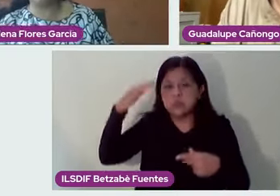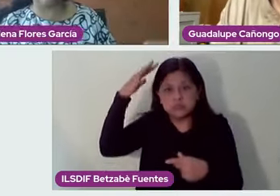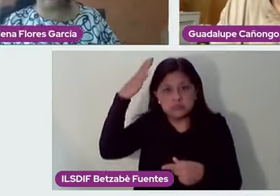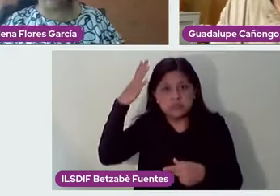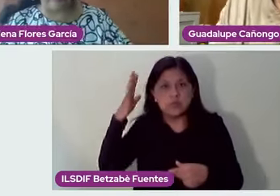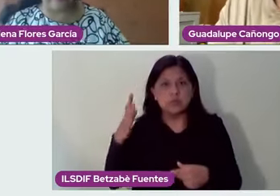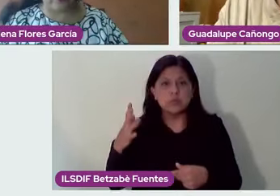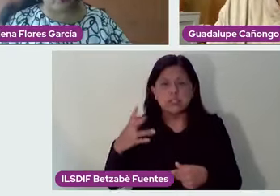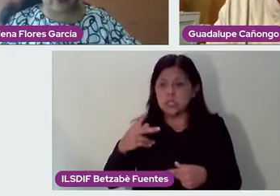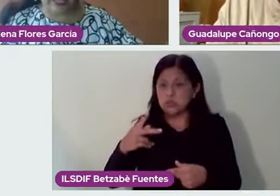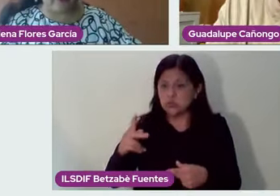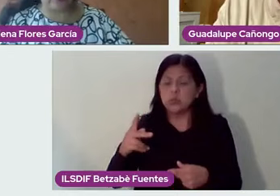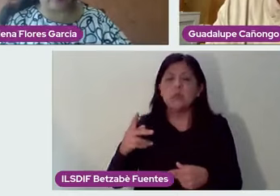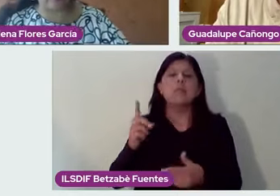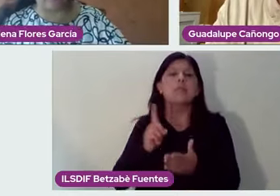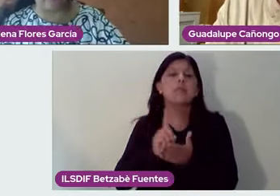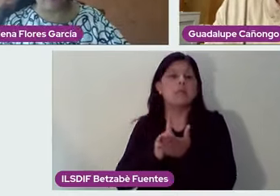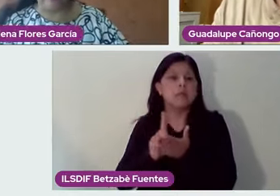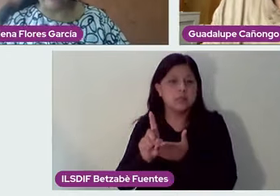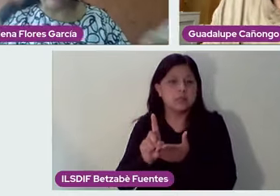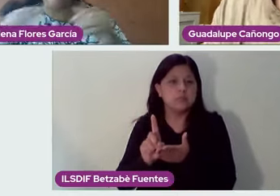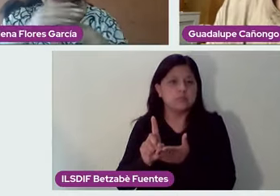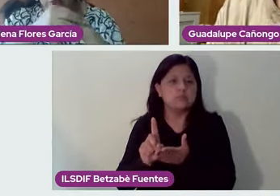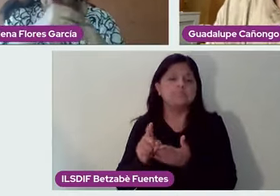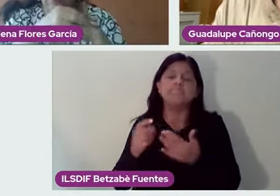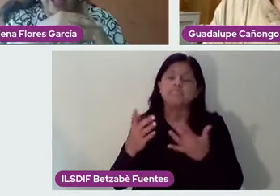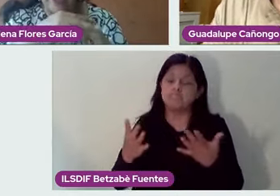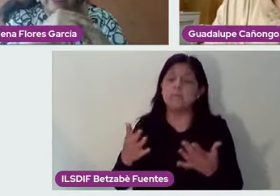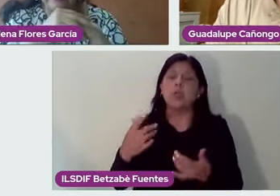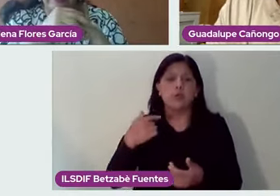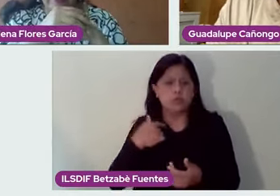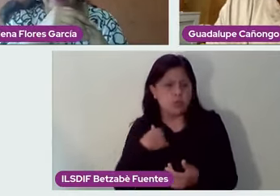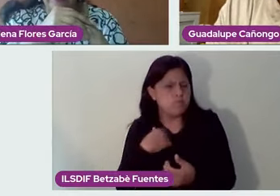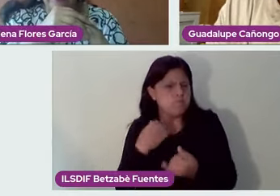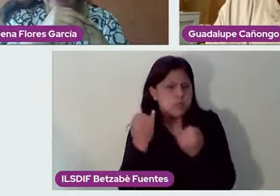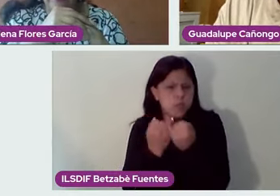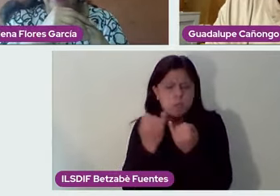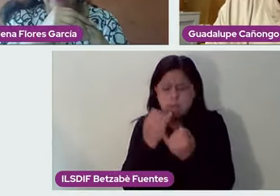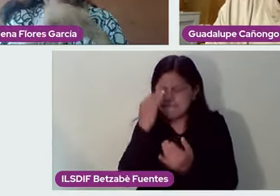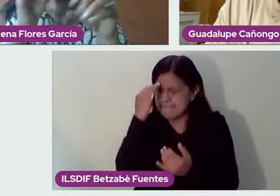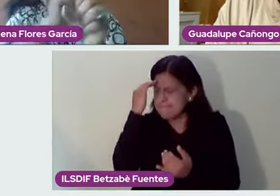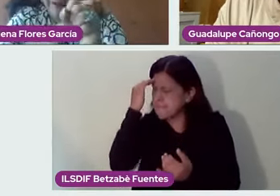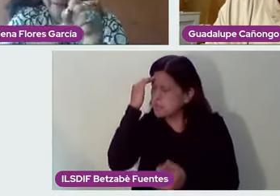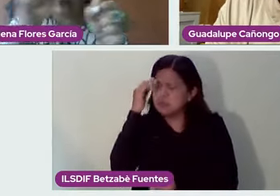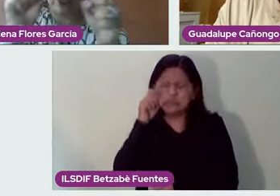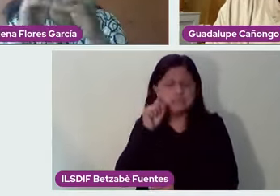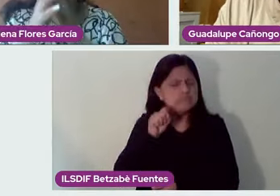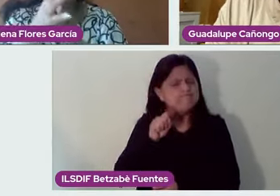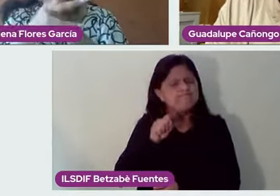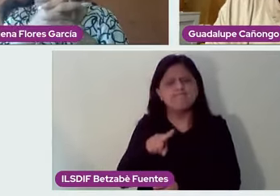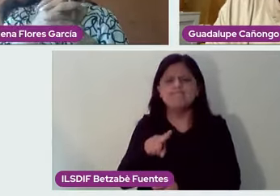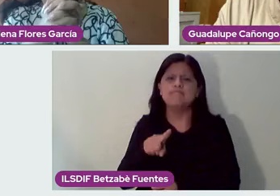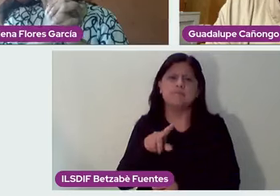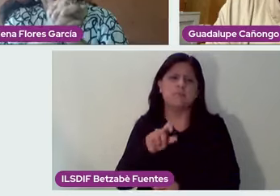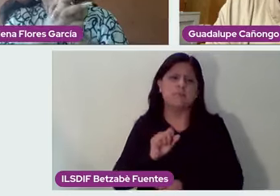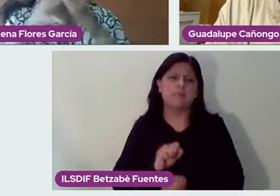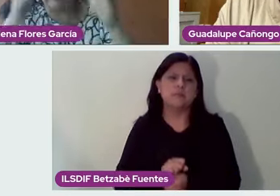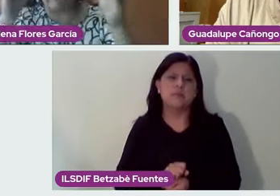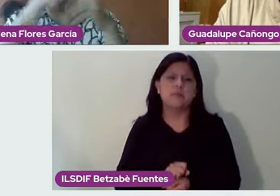Muchísimas gracias. Sin duda, suscribo y me sumo a este, vamos a